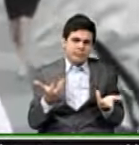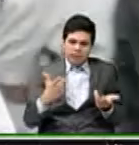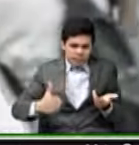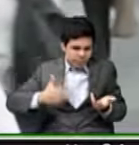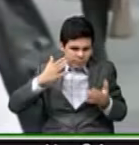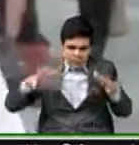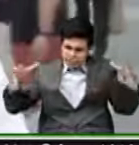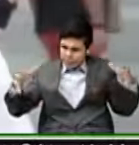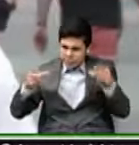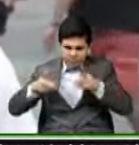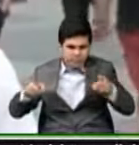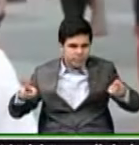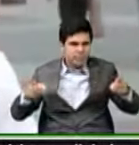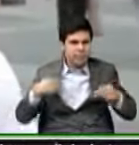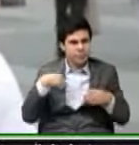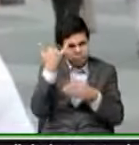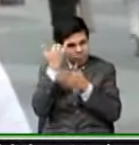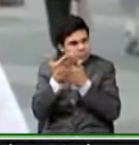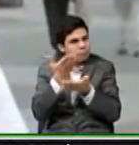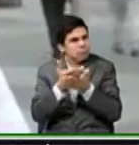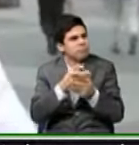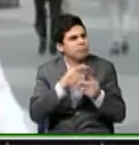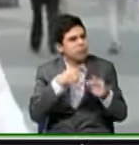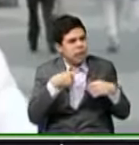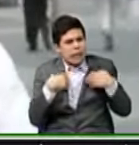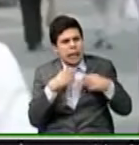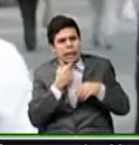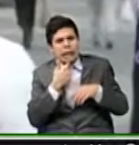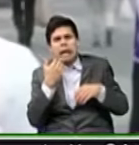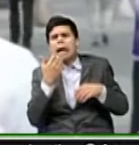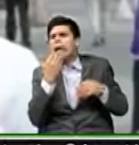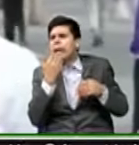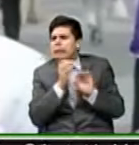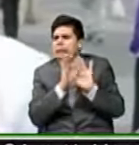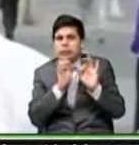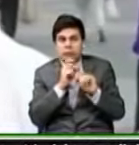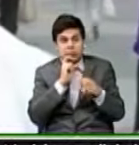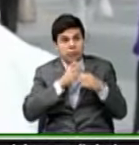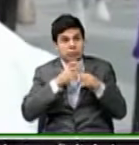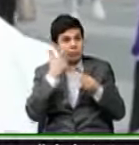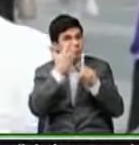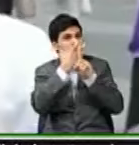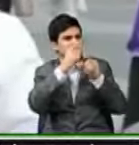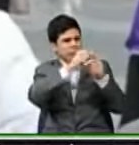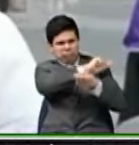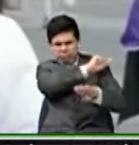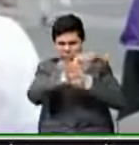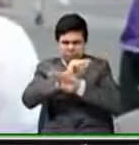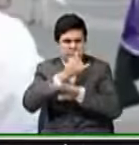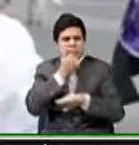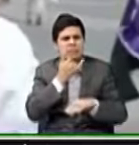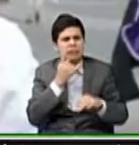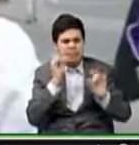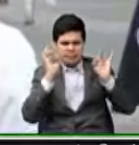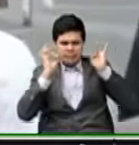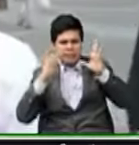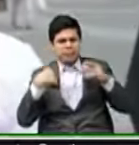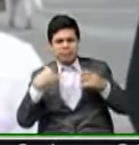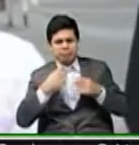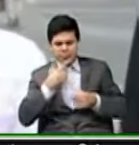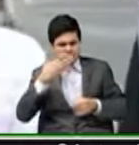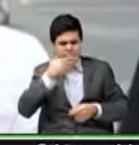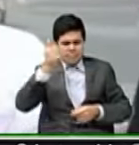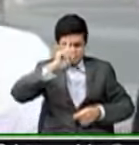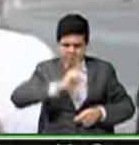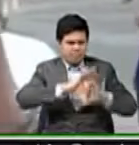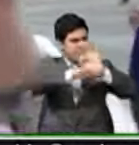y proponer. Así que a mí no me da miedo proponer en ese sentido. Y al principio fue como fuerte, como que wow, ese hombre, ¿por qué se viste así? Se viste de esta manera. Pero finalmente yo creo que